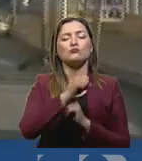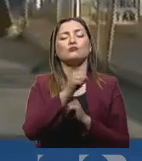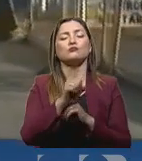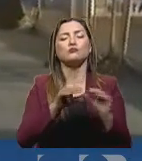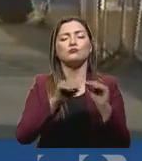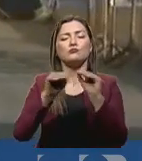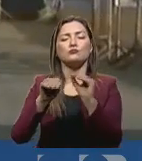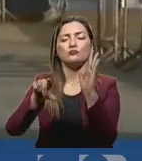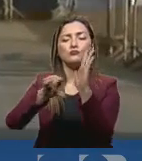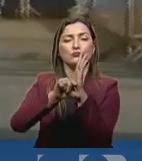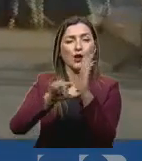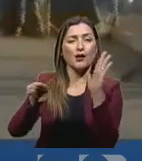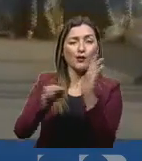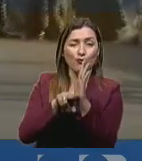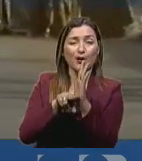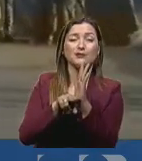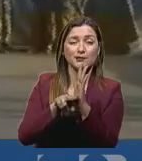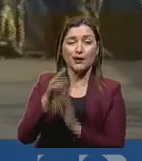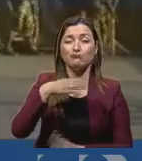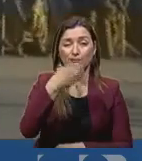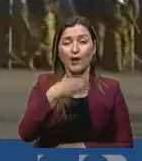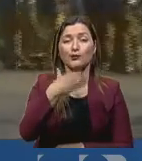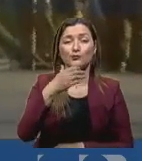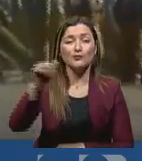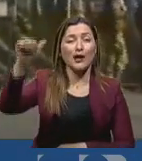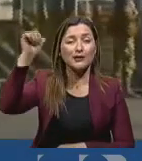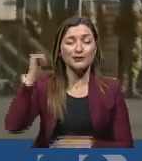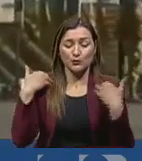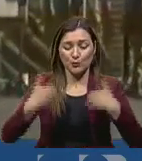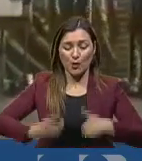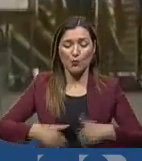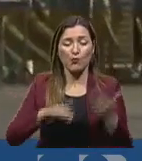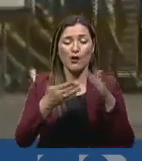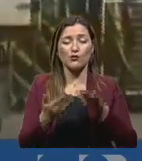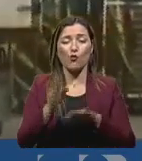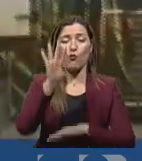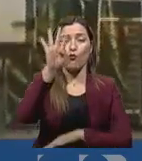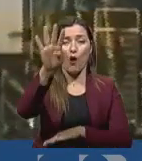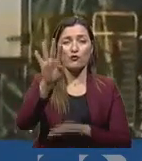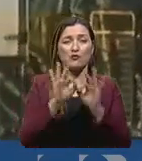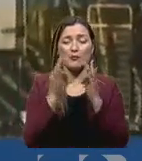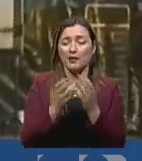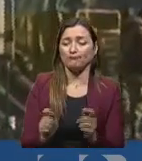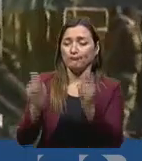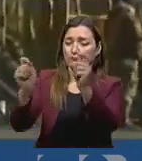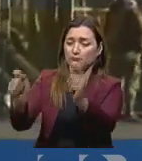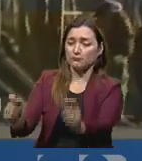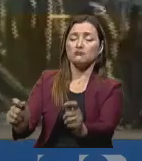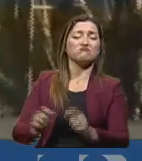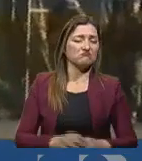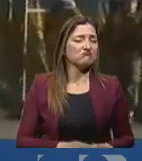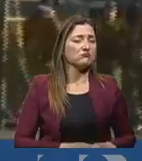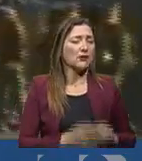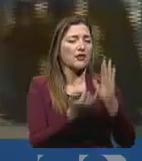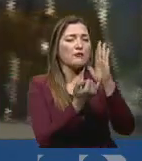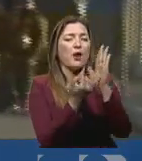ya a la morgue en la ciudad de Ambato hasta ayer se habían entregado cuatro cuerpos que y ya se habían reconocido de los 14 que